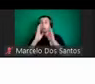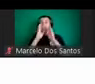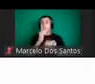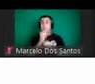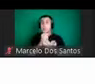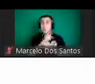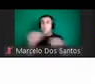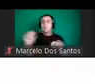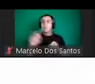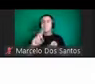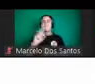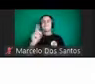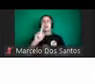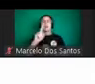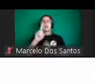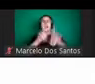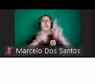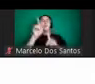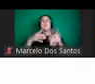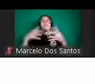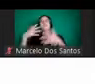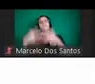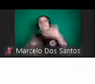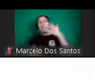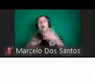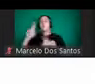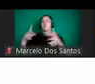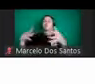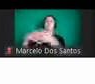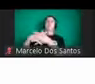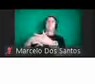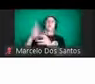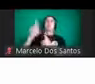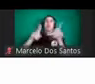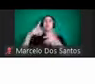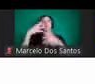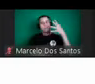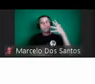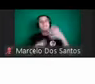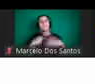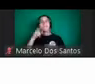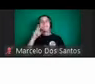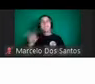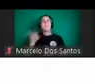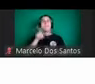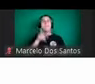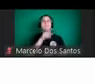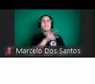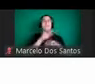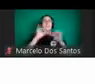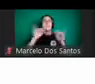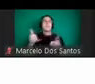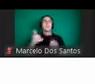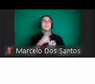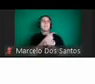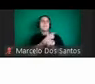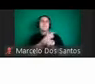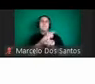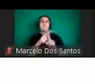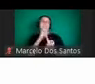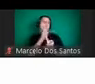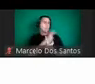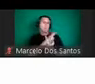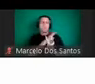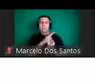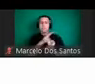sostenibilidad laboral y otras medidas de acción afirmativa. Nos guió en todo este tiempo de la pandemia, también nos guió